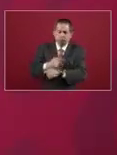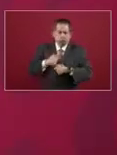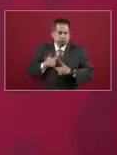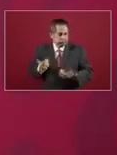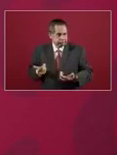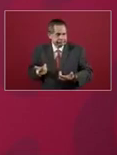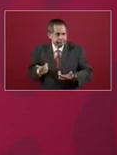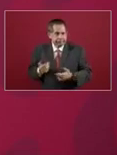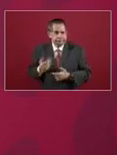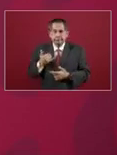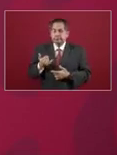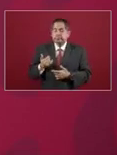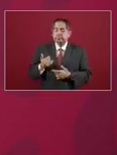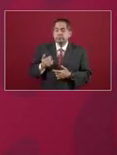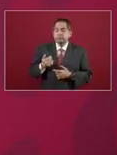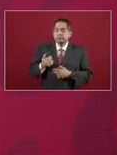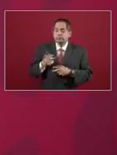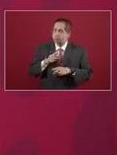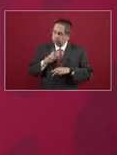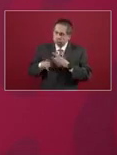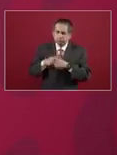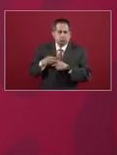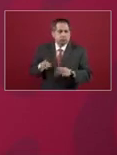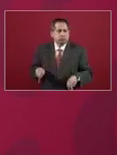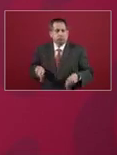Y voy a vender,